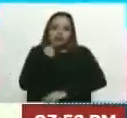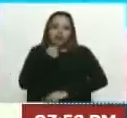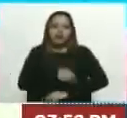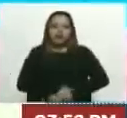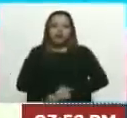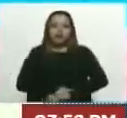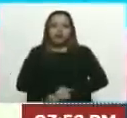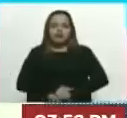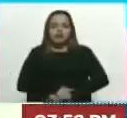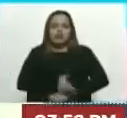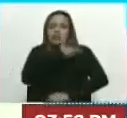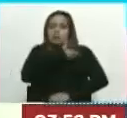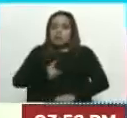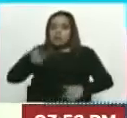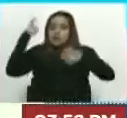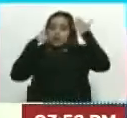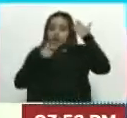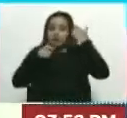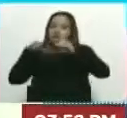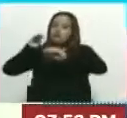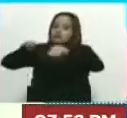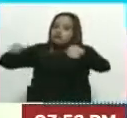el comandante Chávez invita,